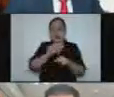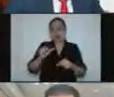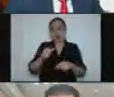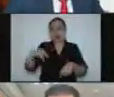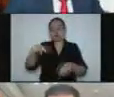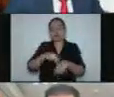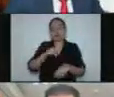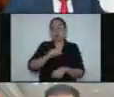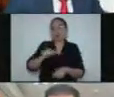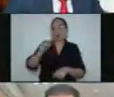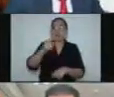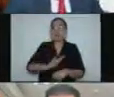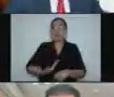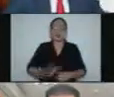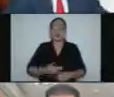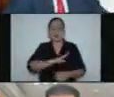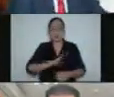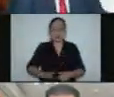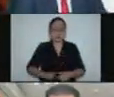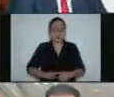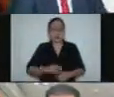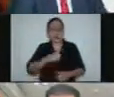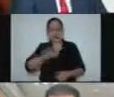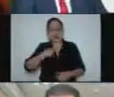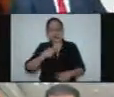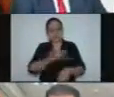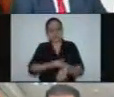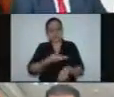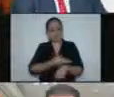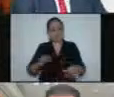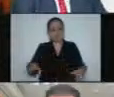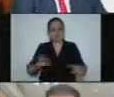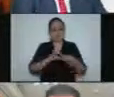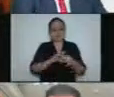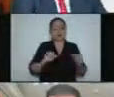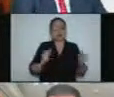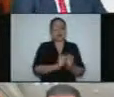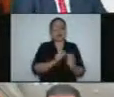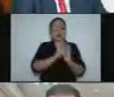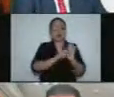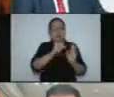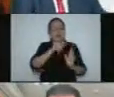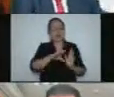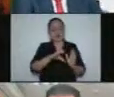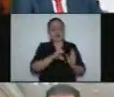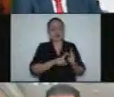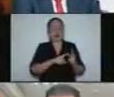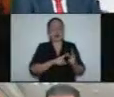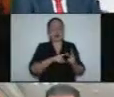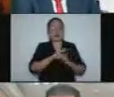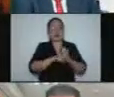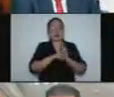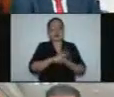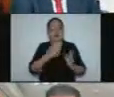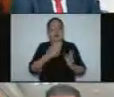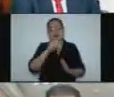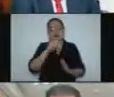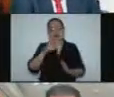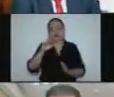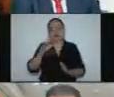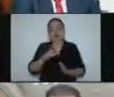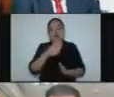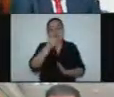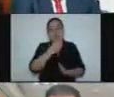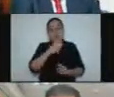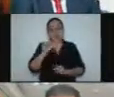a cabo todas las acciones indispensables con Netflix Inc. y Netflix Global para que la película se